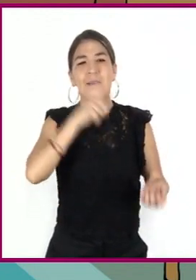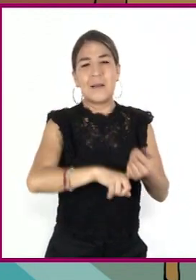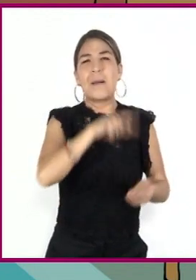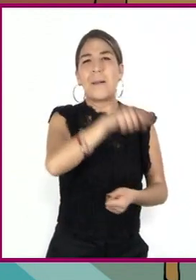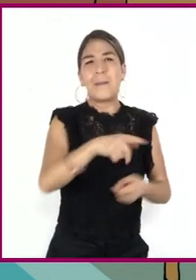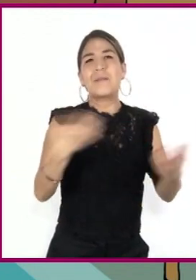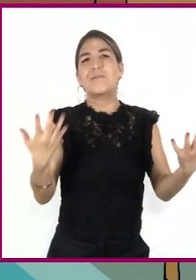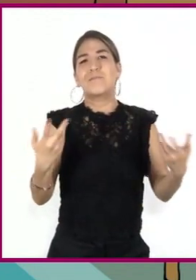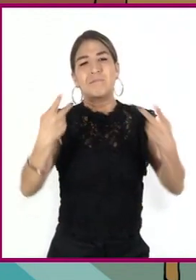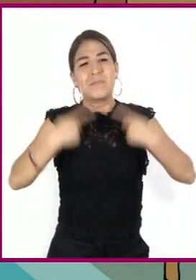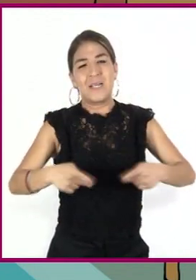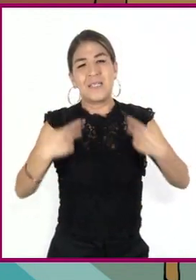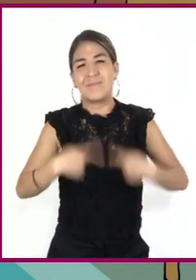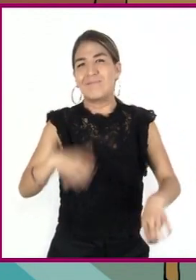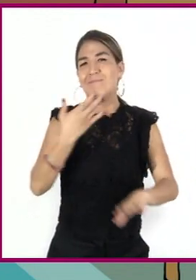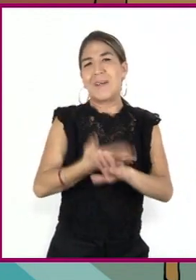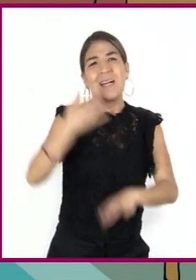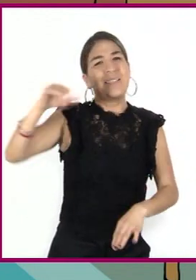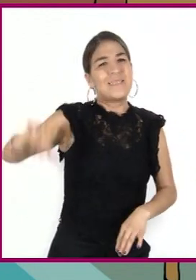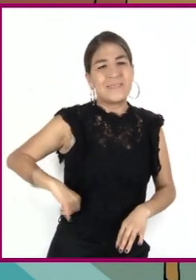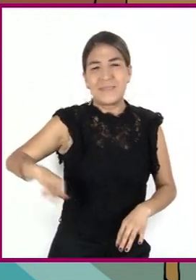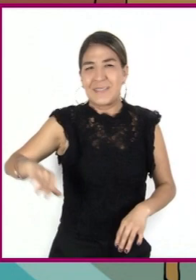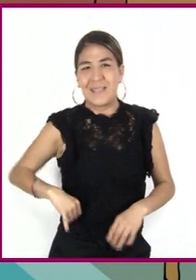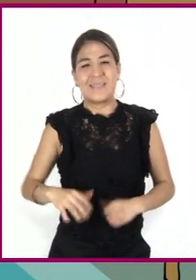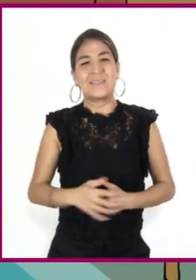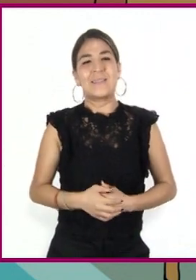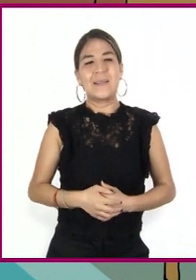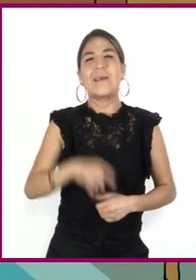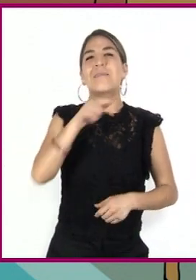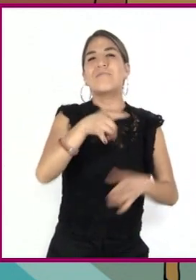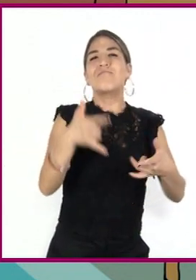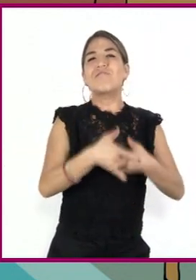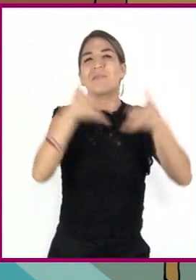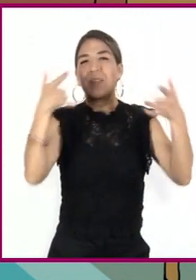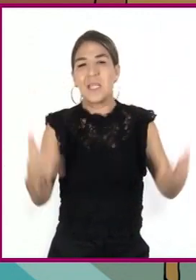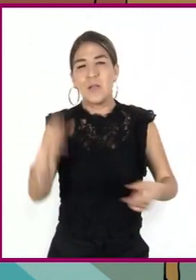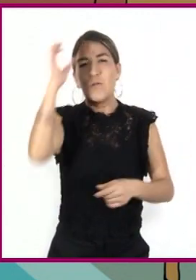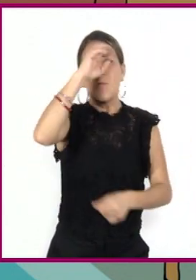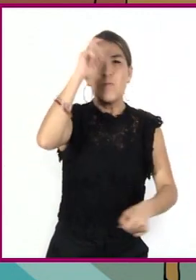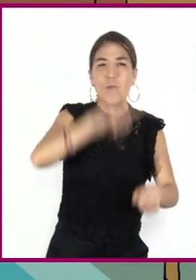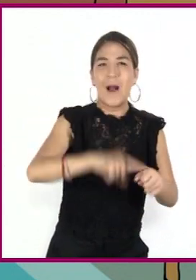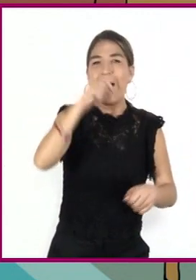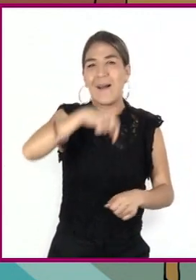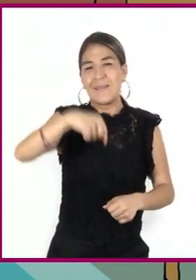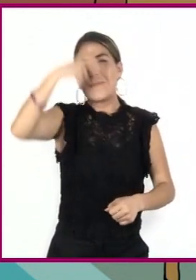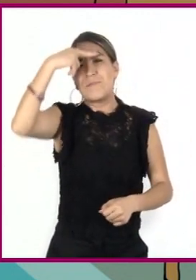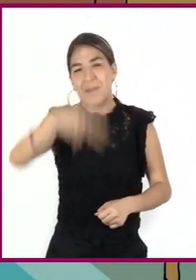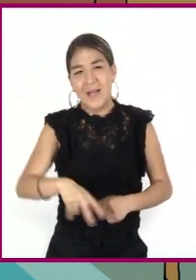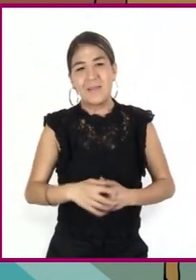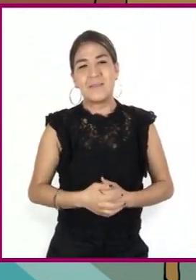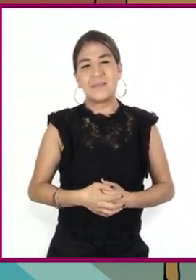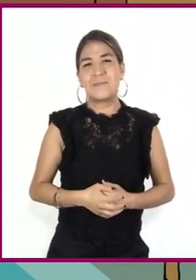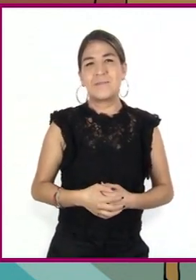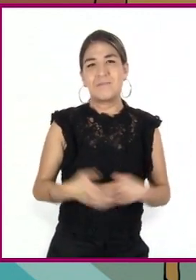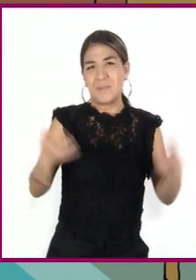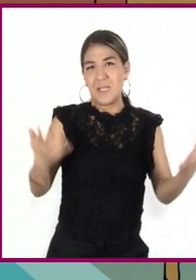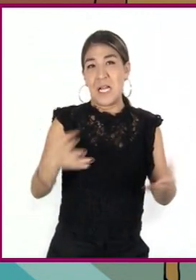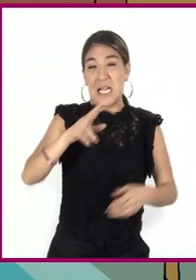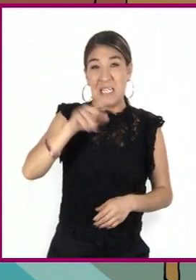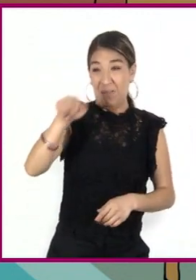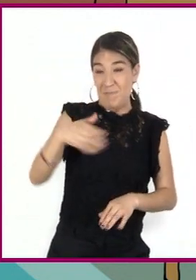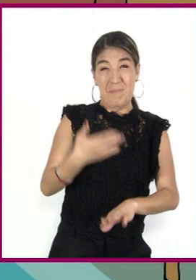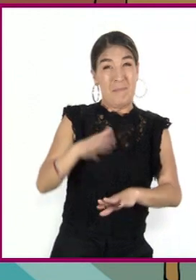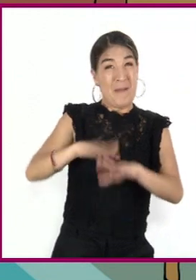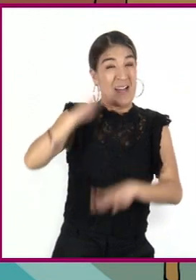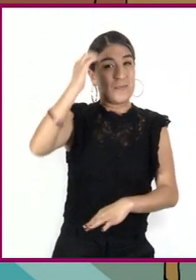personaje, pero muy interesante, en la historia de la cultura en México. La verdad no es muy conocido,